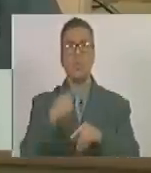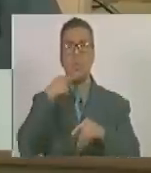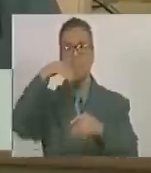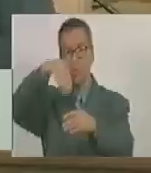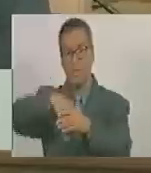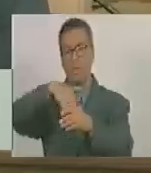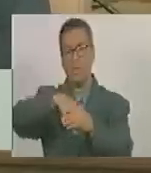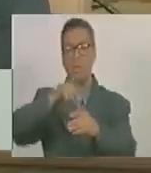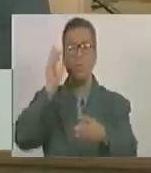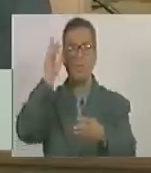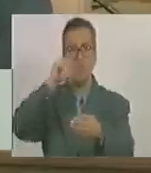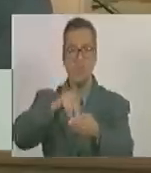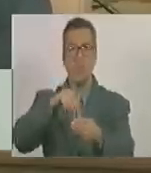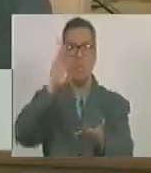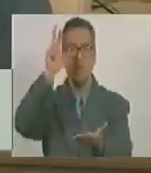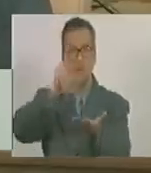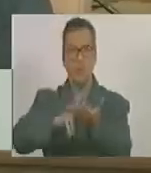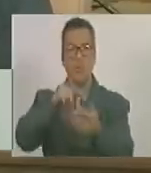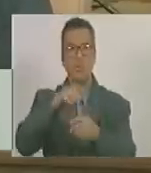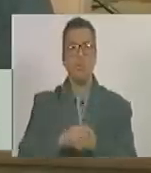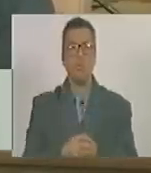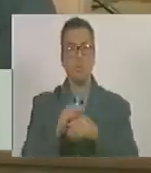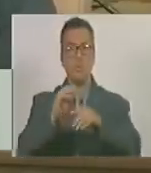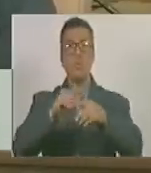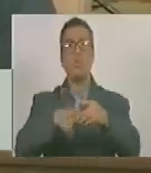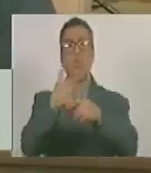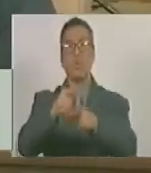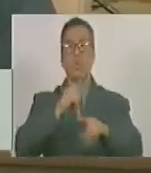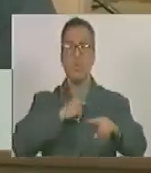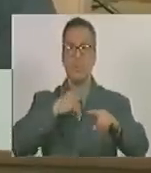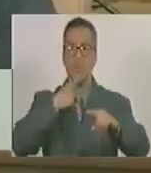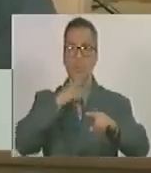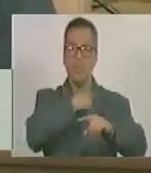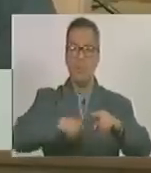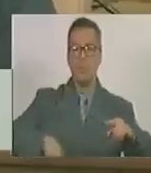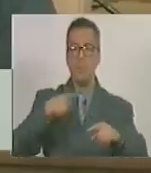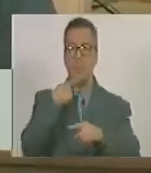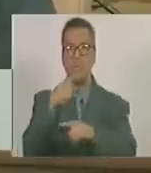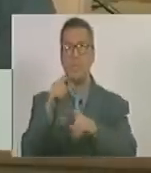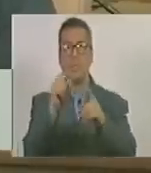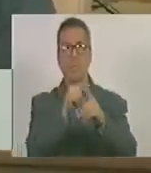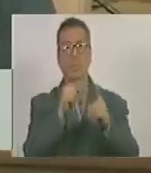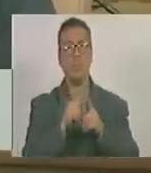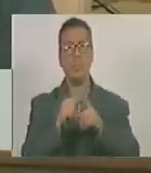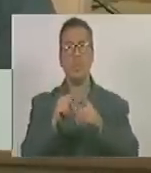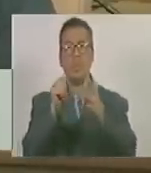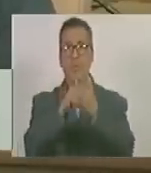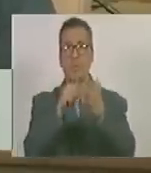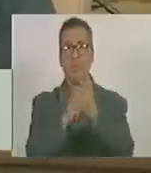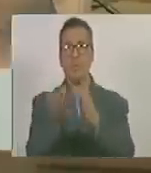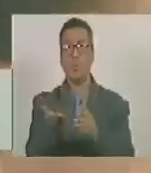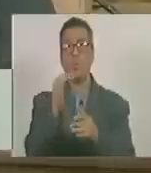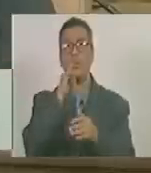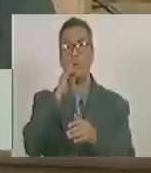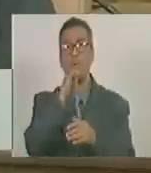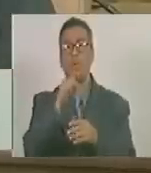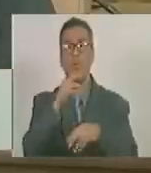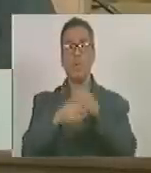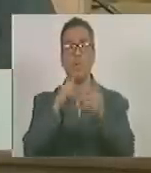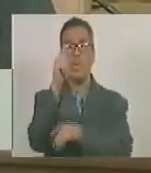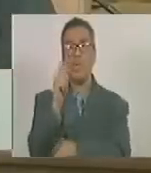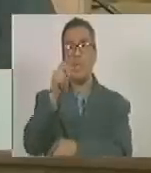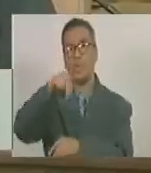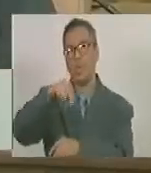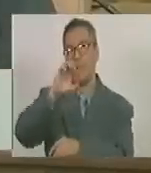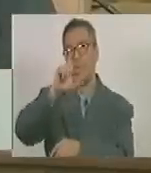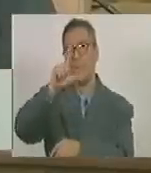a votación, resultó aprobada. Seguidamente, el presidente otorgó el derecho de palabra para puntos de información a la diputada